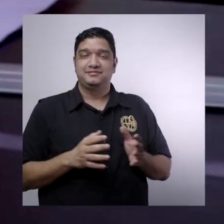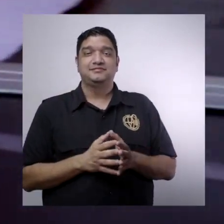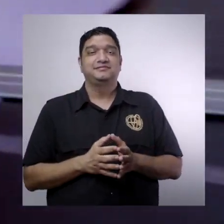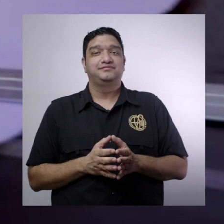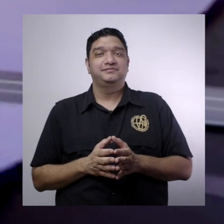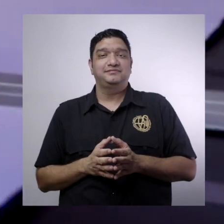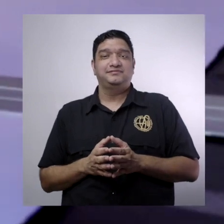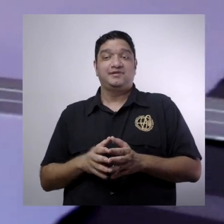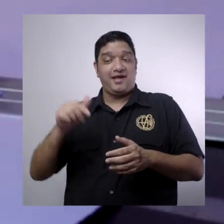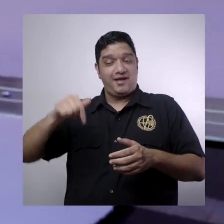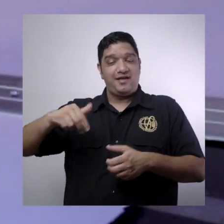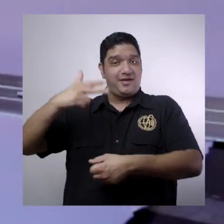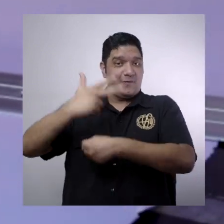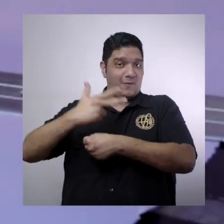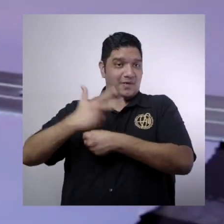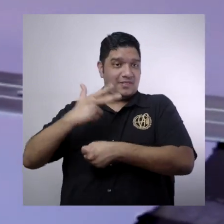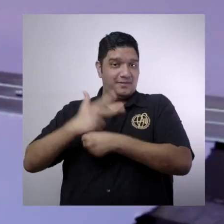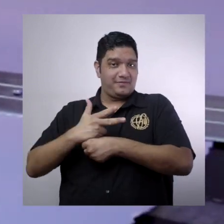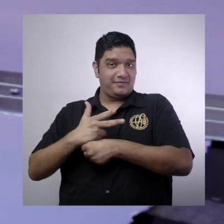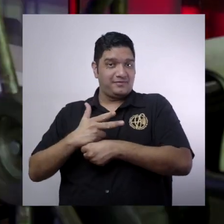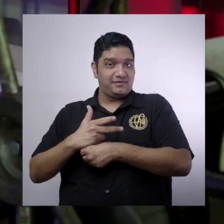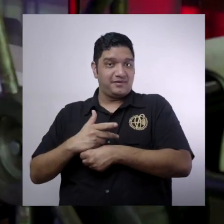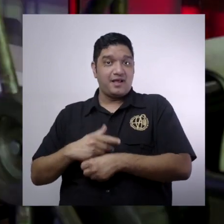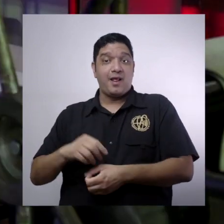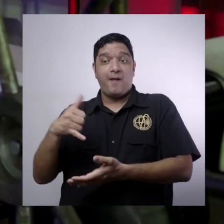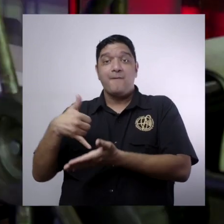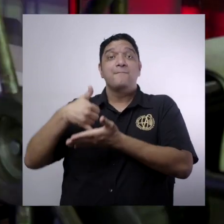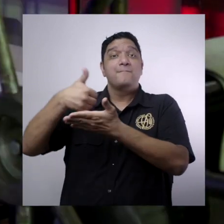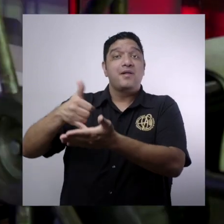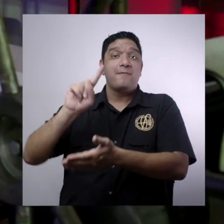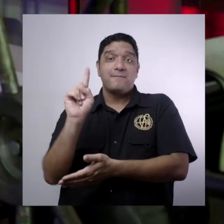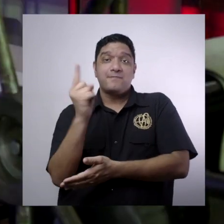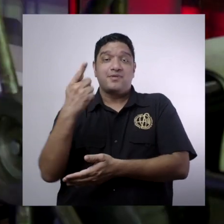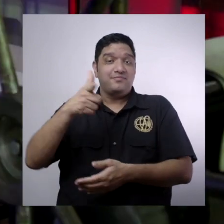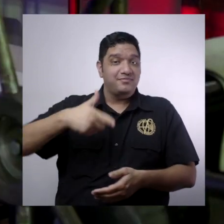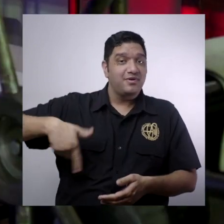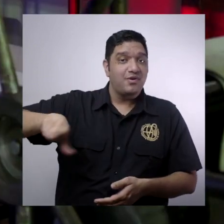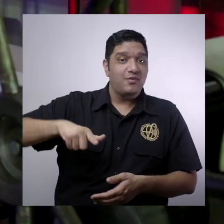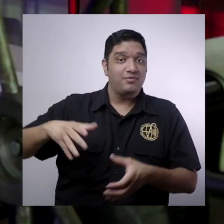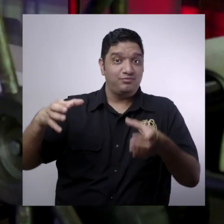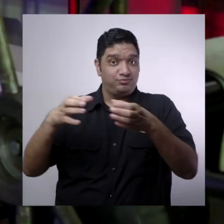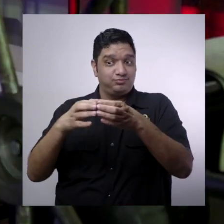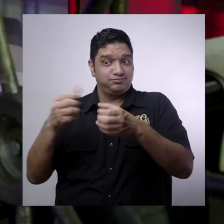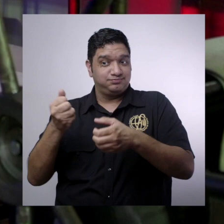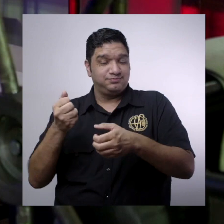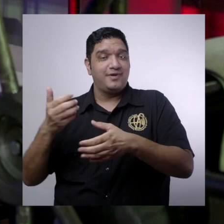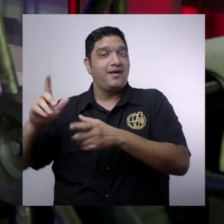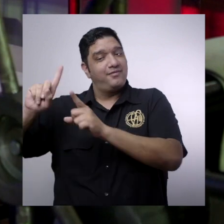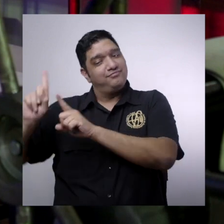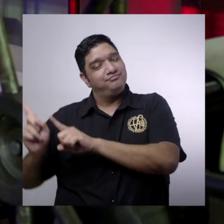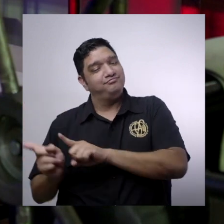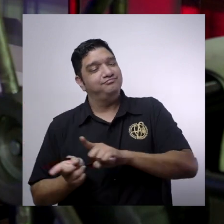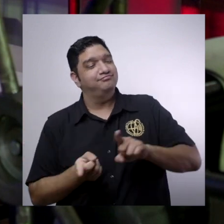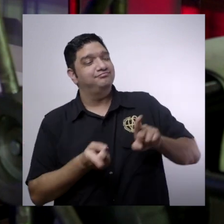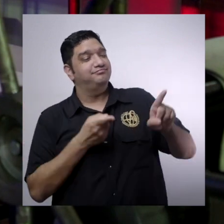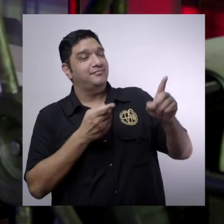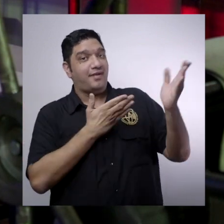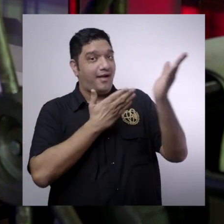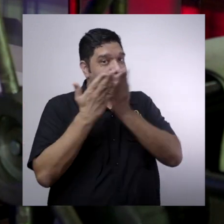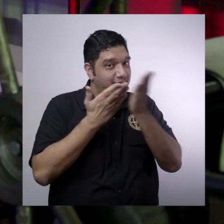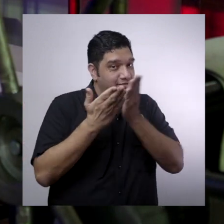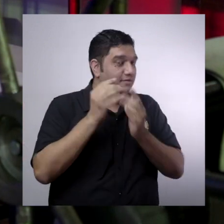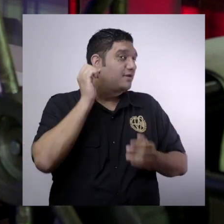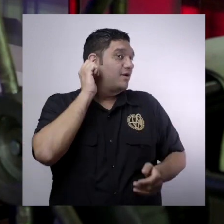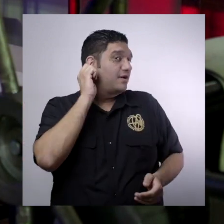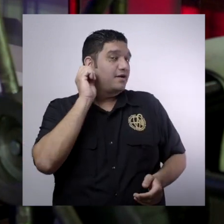grabado de Guatemala, y el premio era una beca para estudiar grabado en la